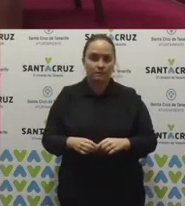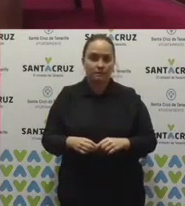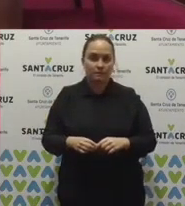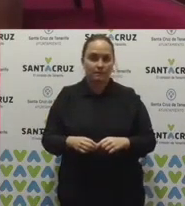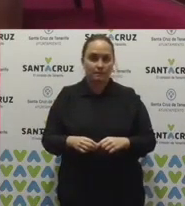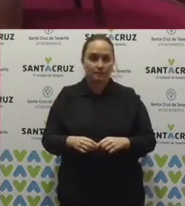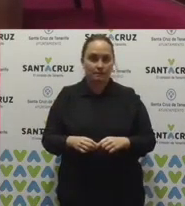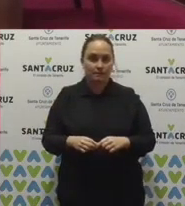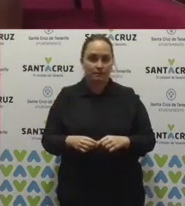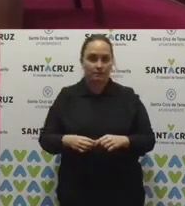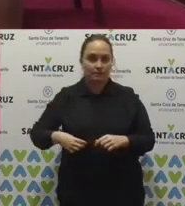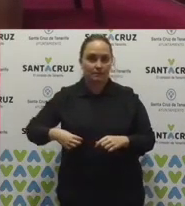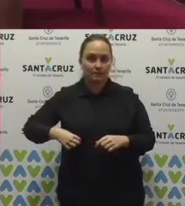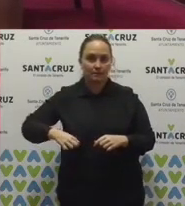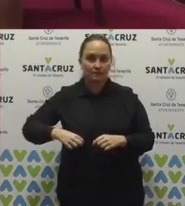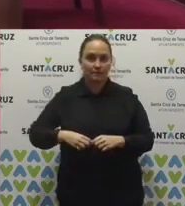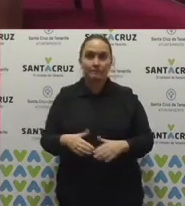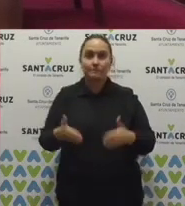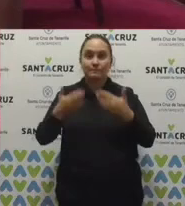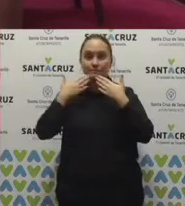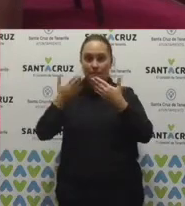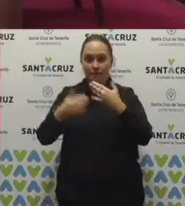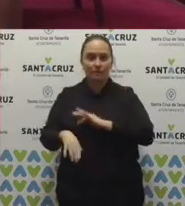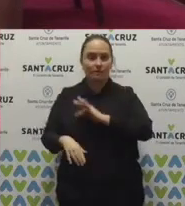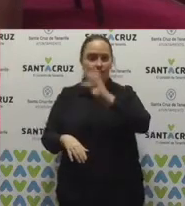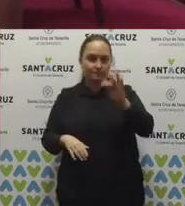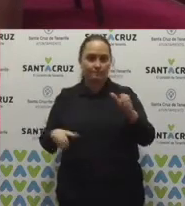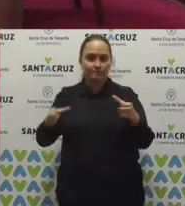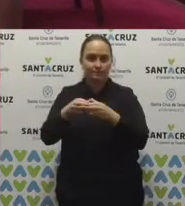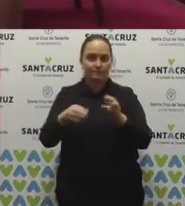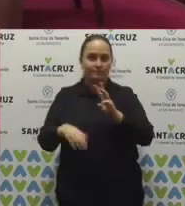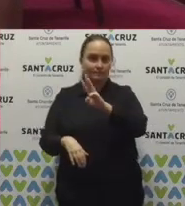muchísimas gracias señor trujillo tiene la palabra el partido popular